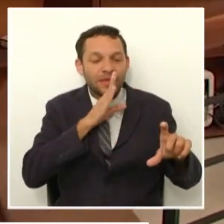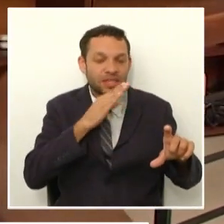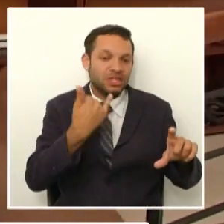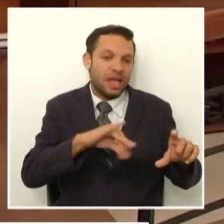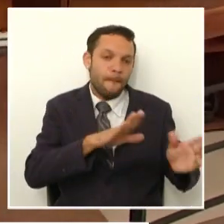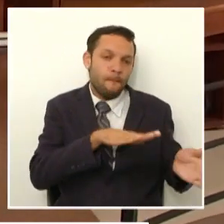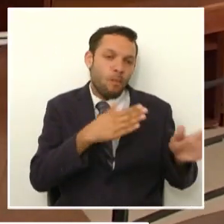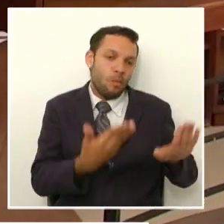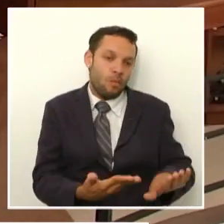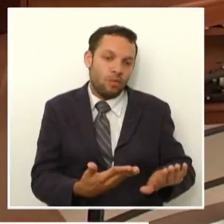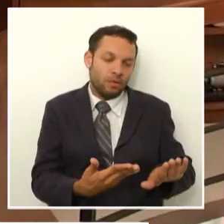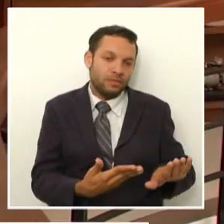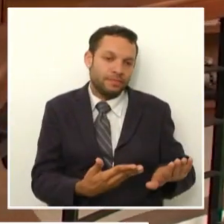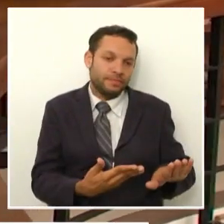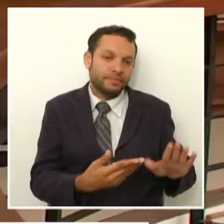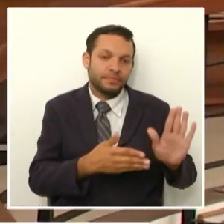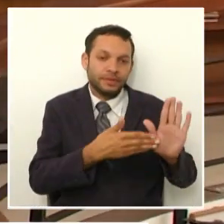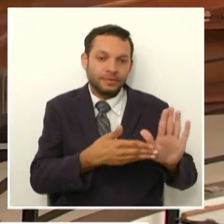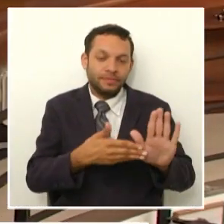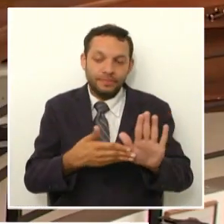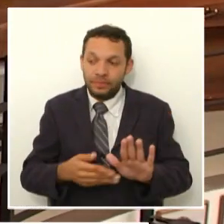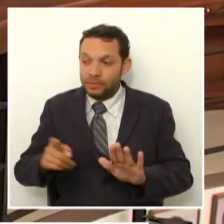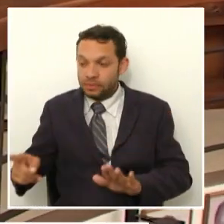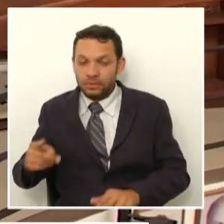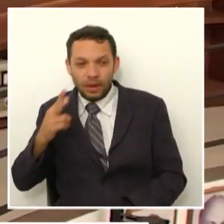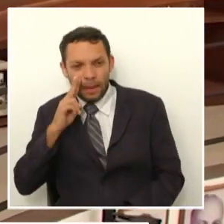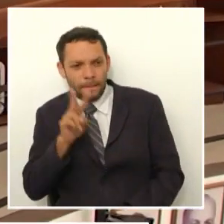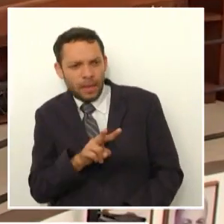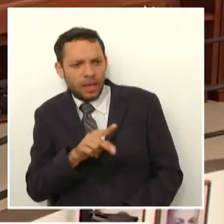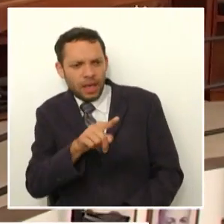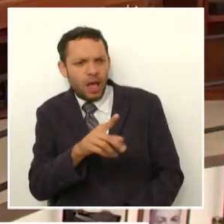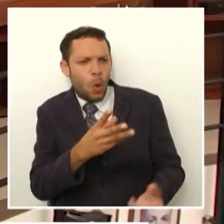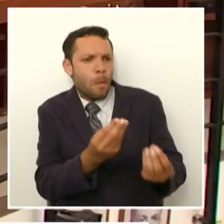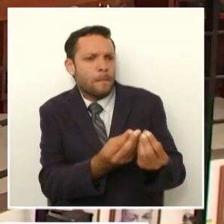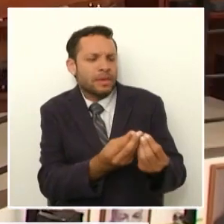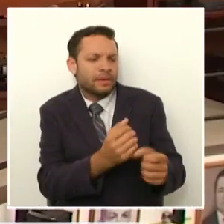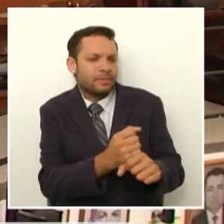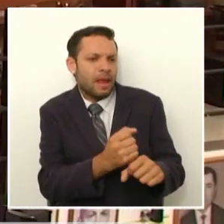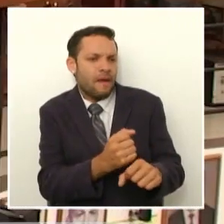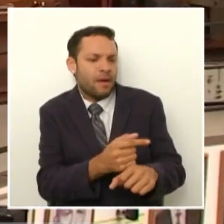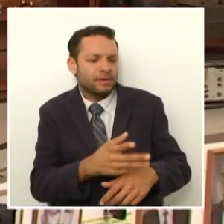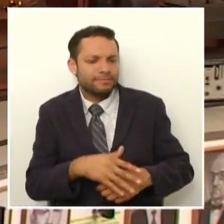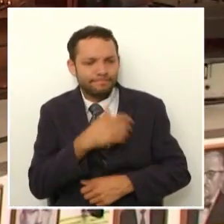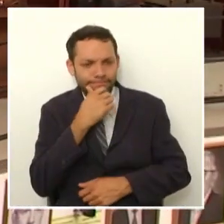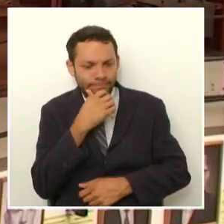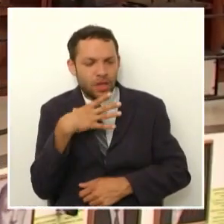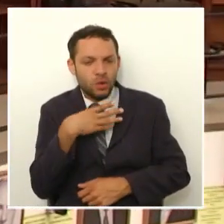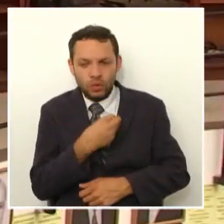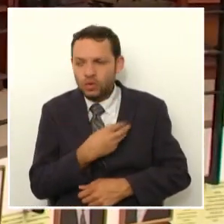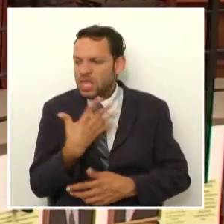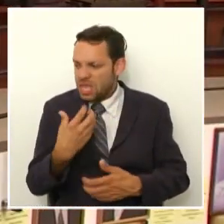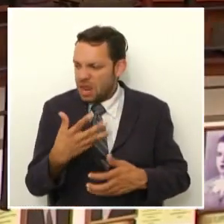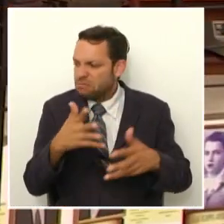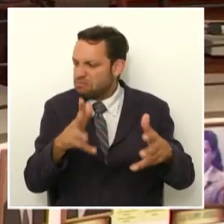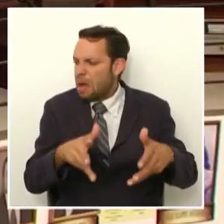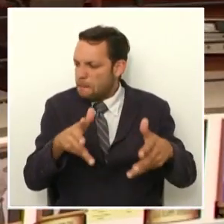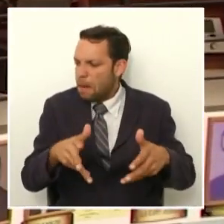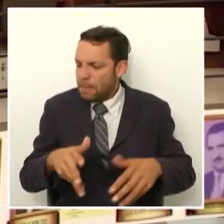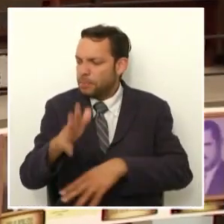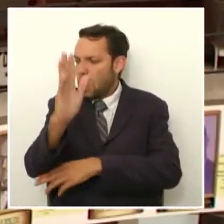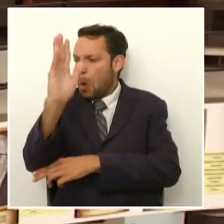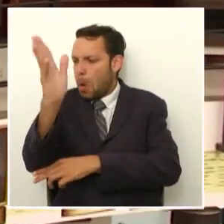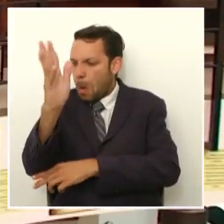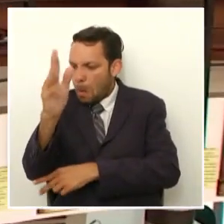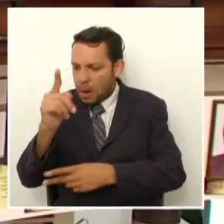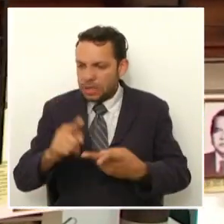todos. Y debe ser angustiante hasta para él venir acá, pero él que dice, no, hagamos televisión, sigamos contando, voy a las conferencias, voy